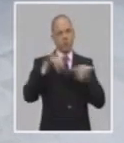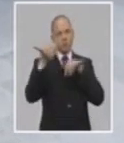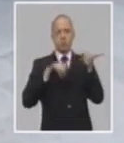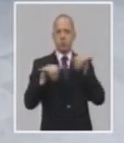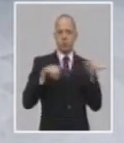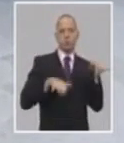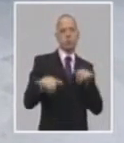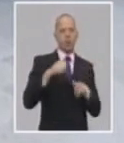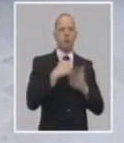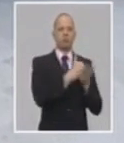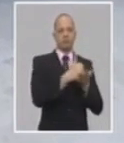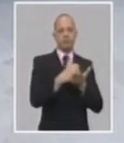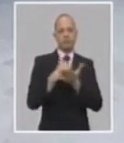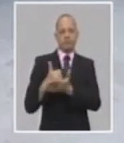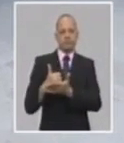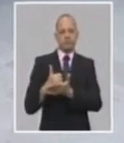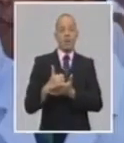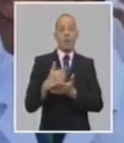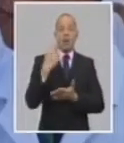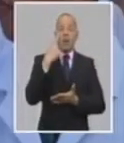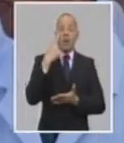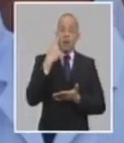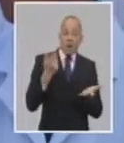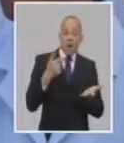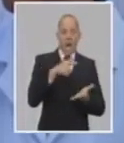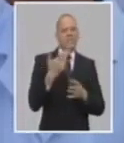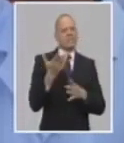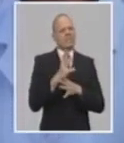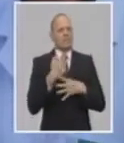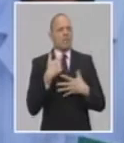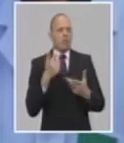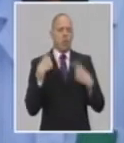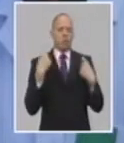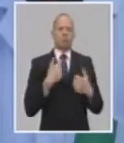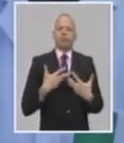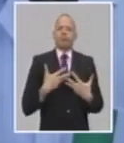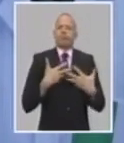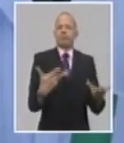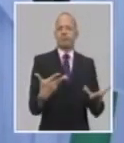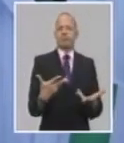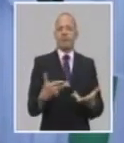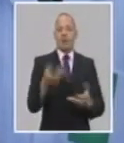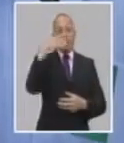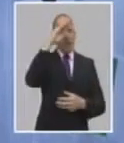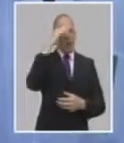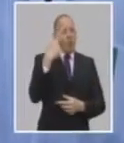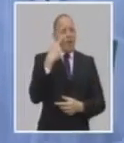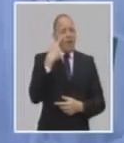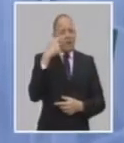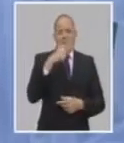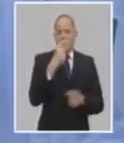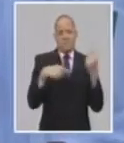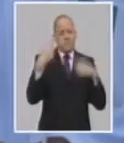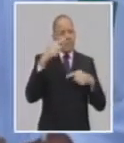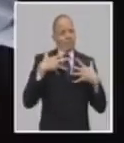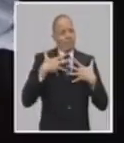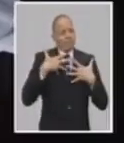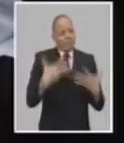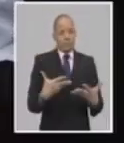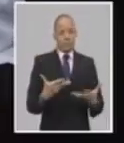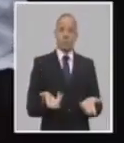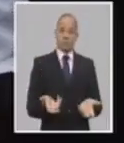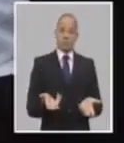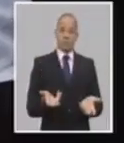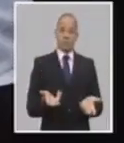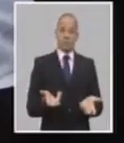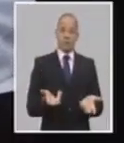Tedro a esa solidaridad, a ese compartir lo que se tiene, y Cuba es un ejemplo de eso.